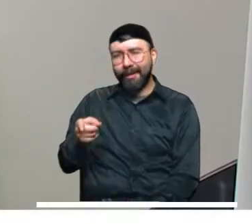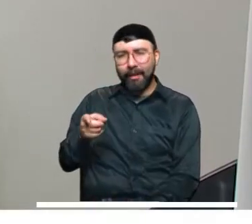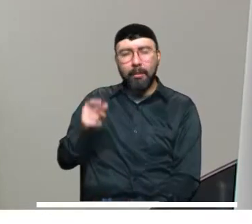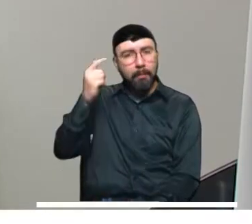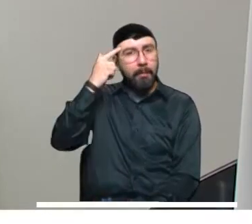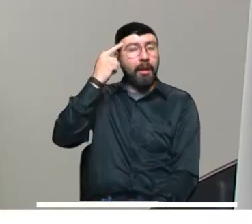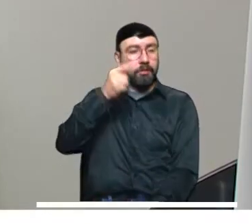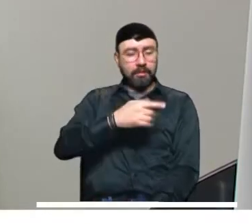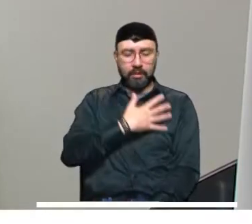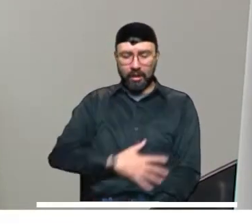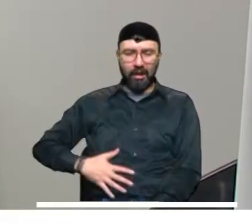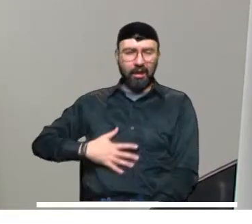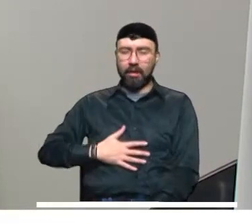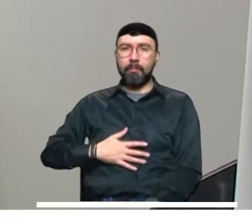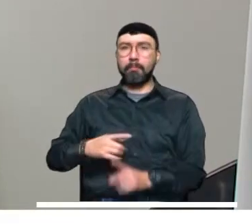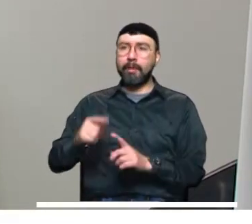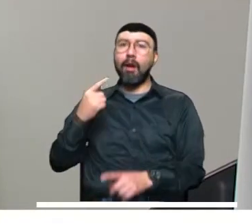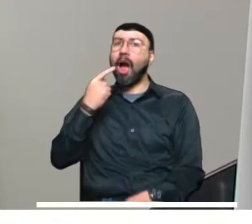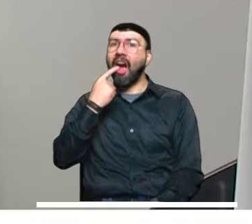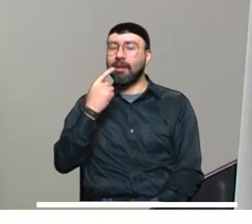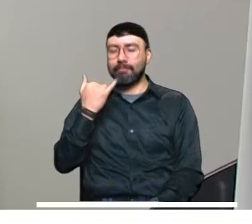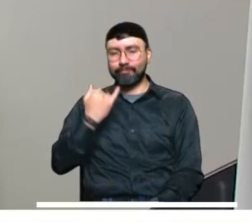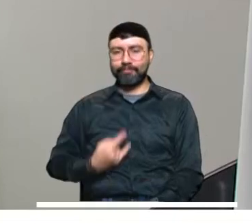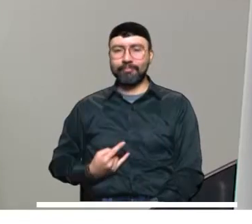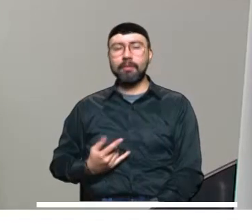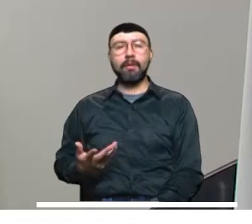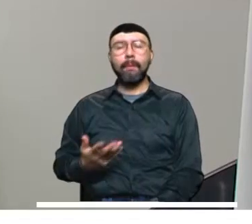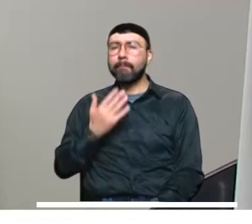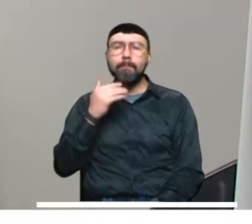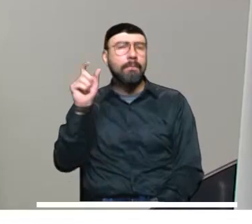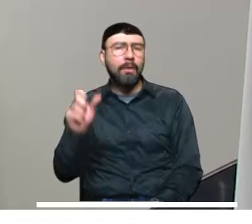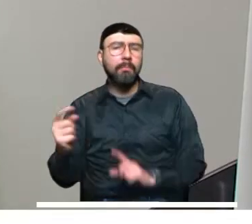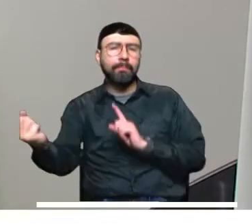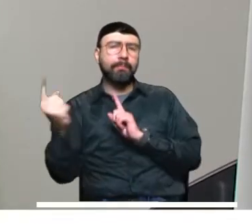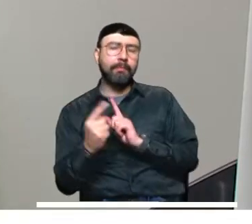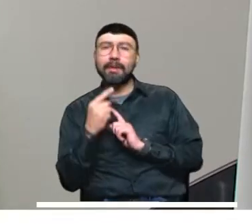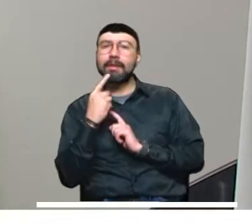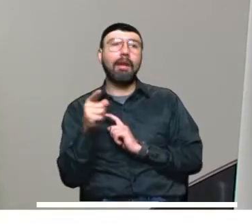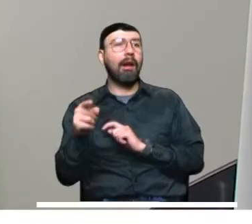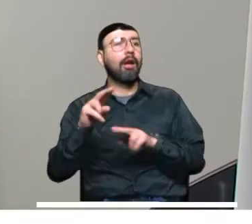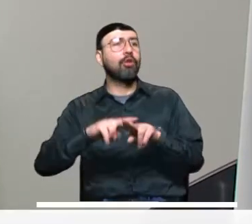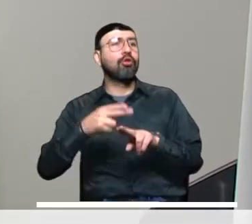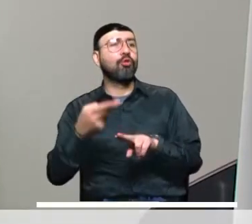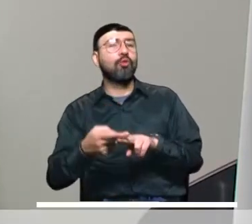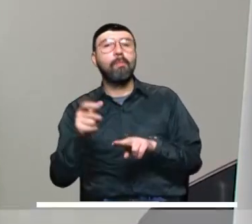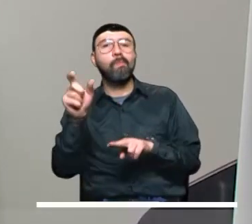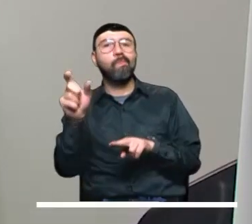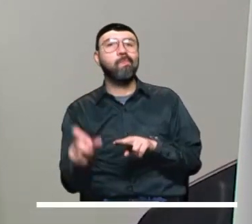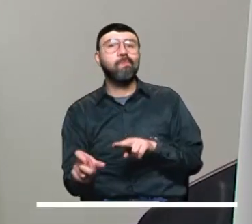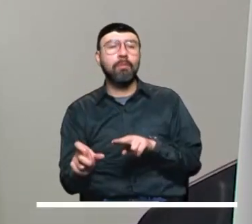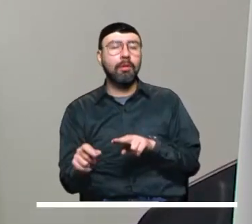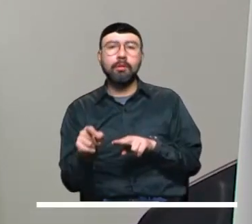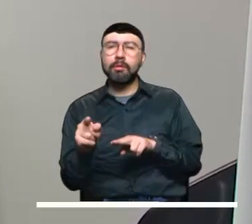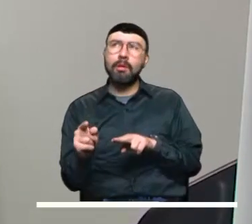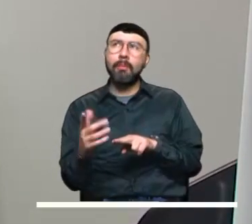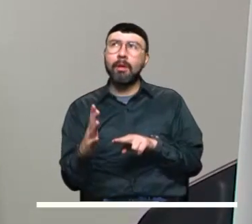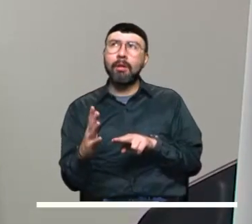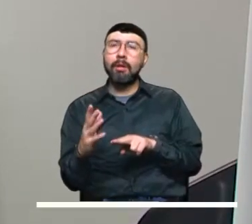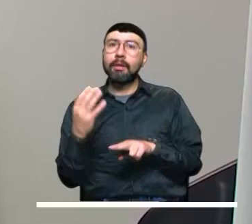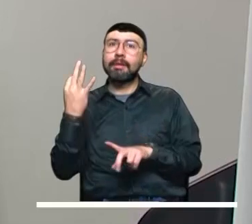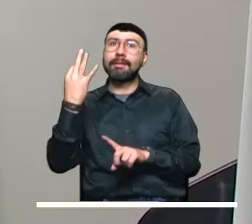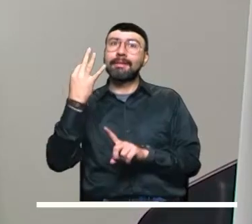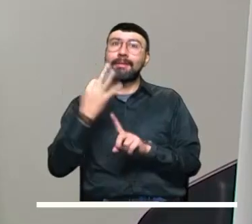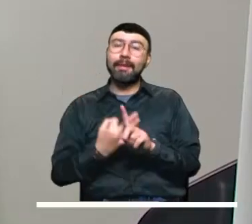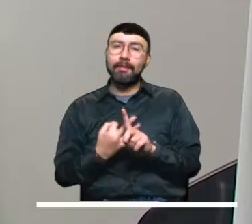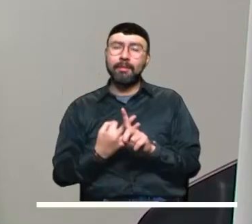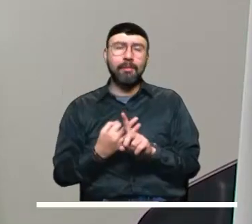comentando. Tenemos una paciente que nos comenta el caso de su sobrino, el cual durante alrededor de